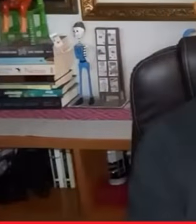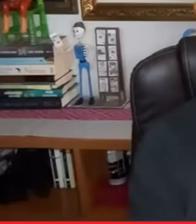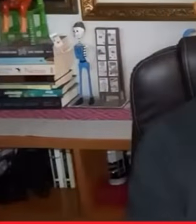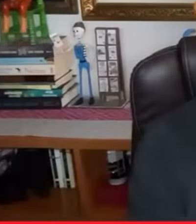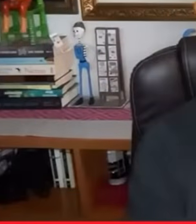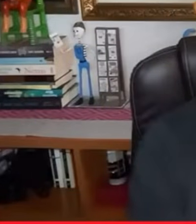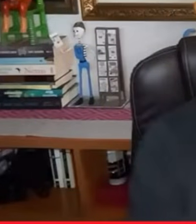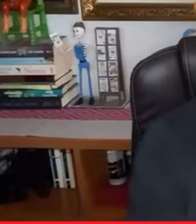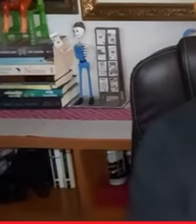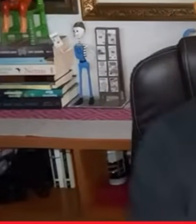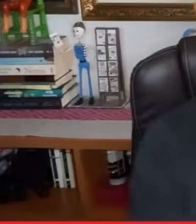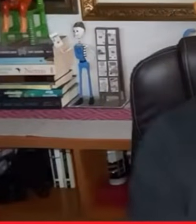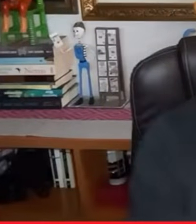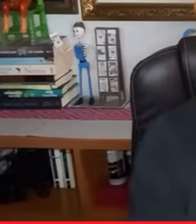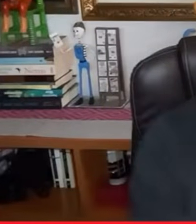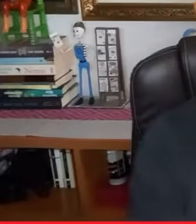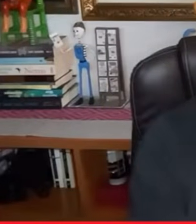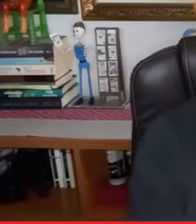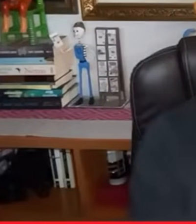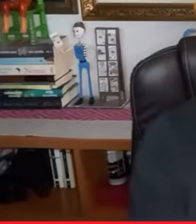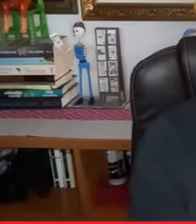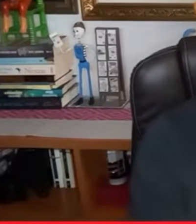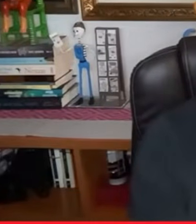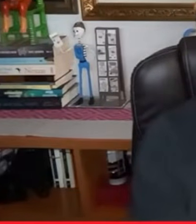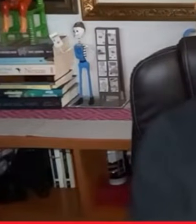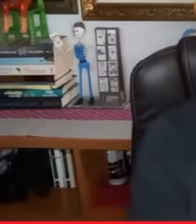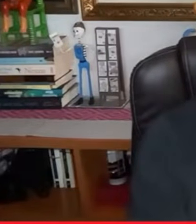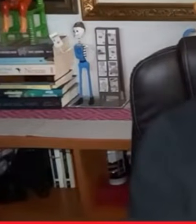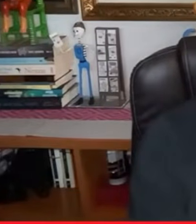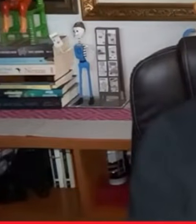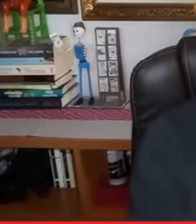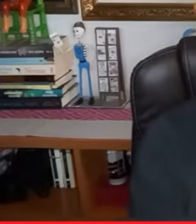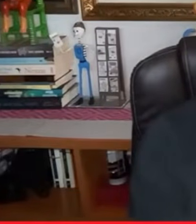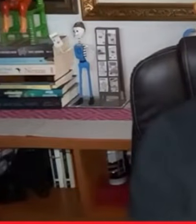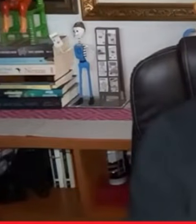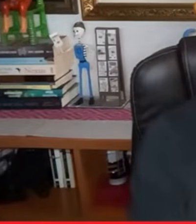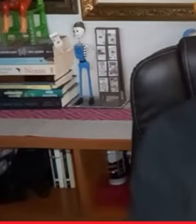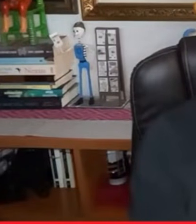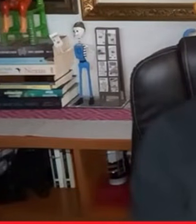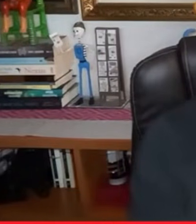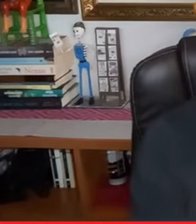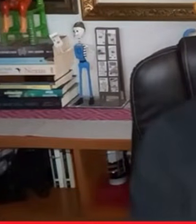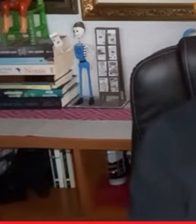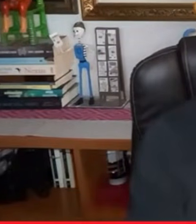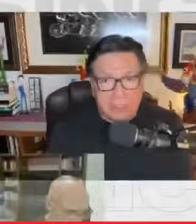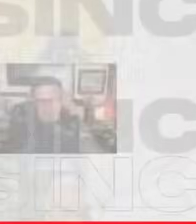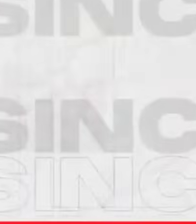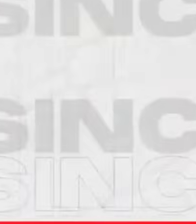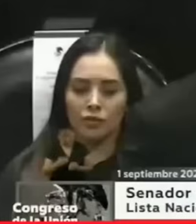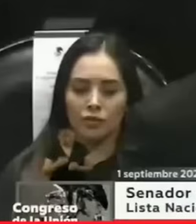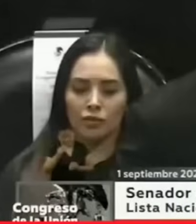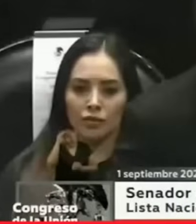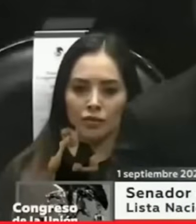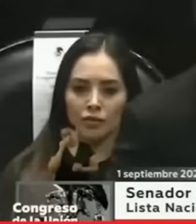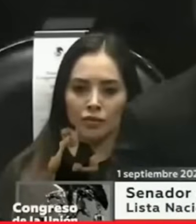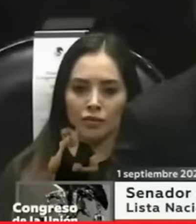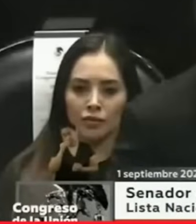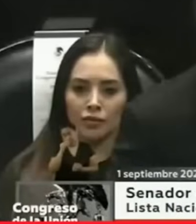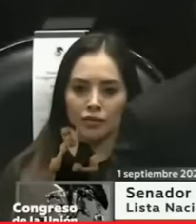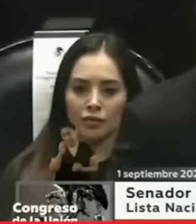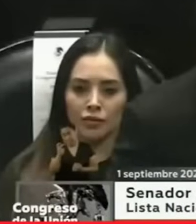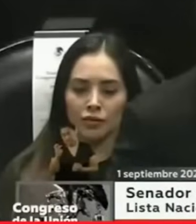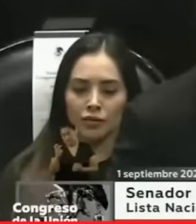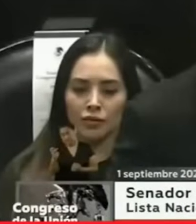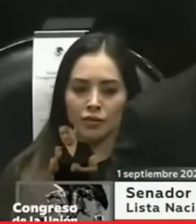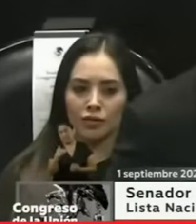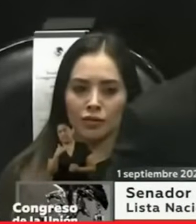más remedio que desaforarlo. Por sus pronunciamientos de traición, por